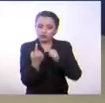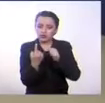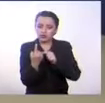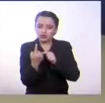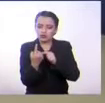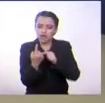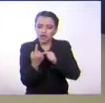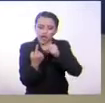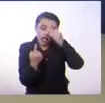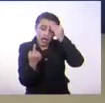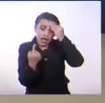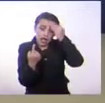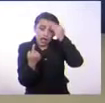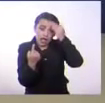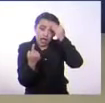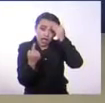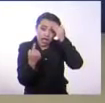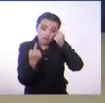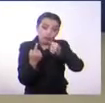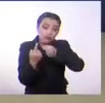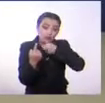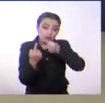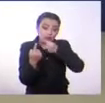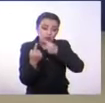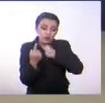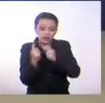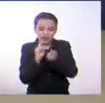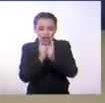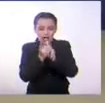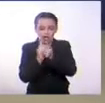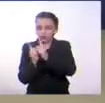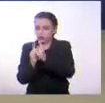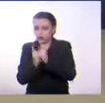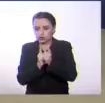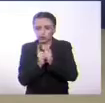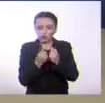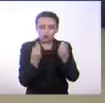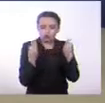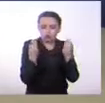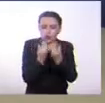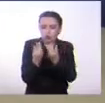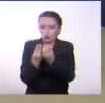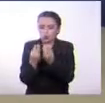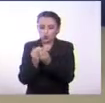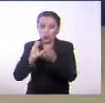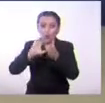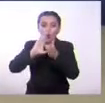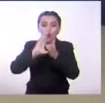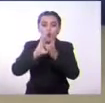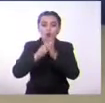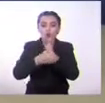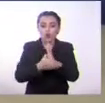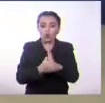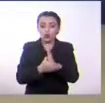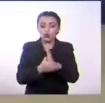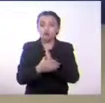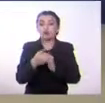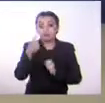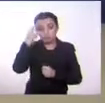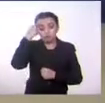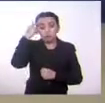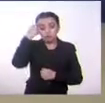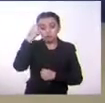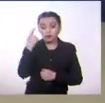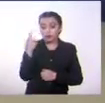personas, tienen que ver con cómo se relaciona la cultura, con todo eso, con las identidades. Entonces, yo creo que sería la persona perfecta para que me ayude a poder